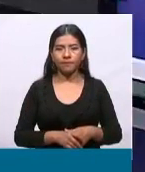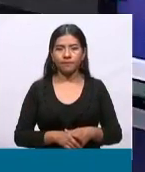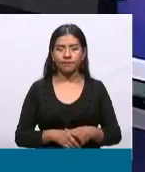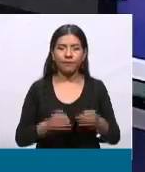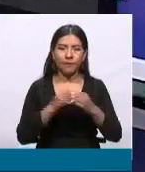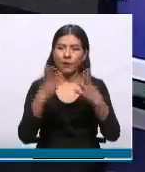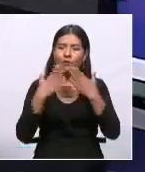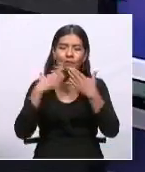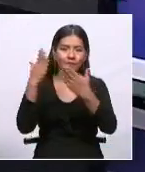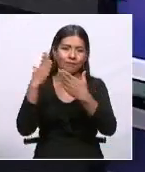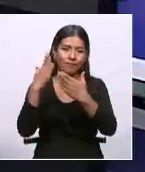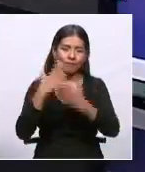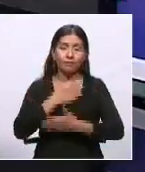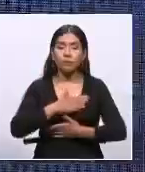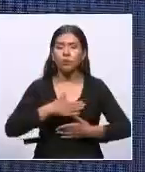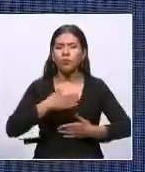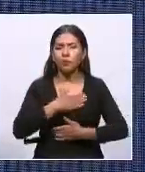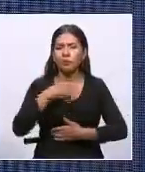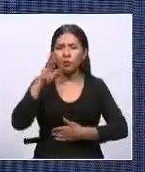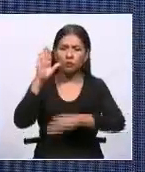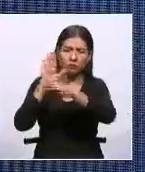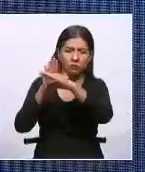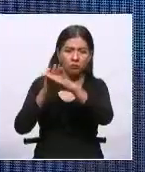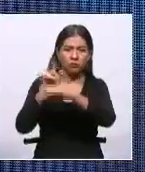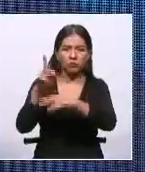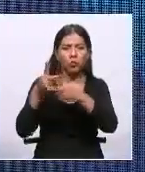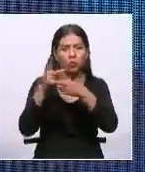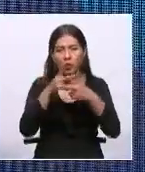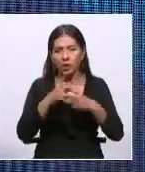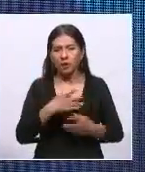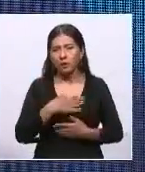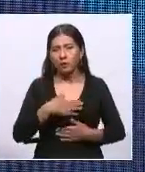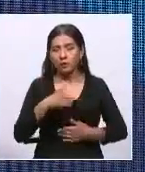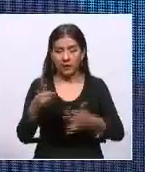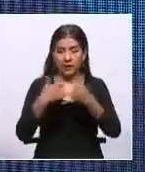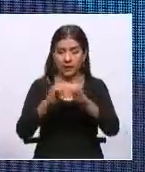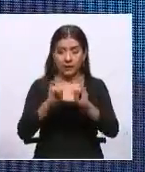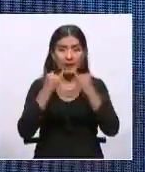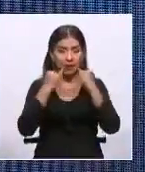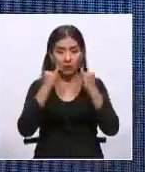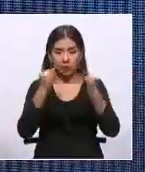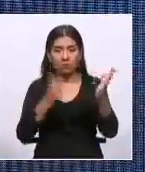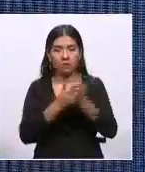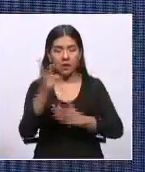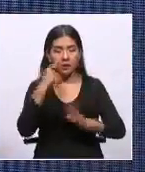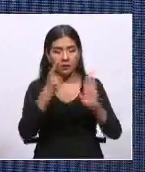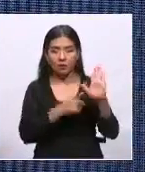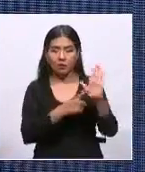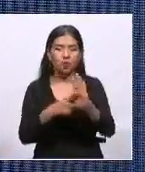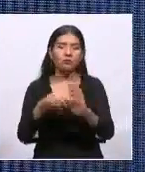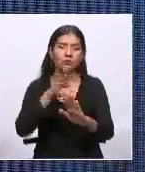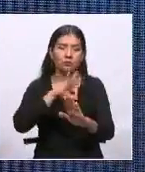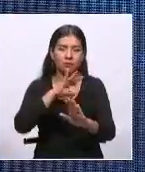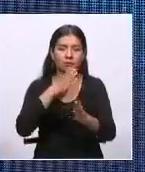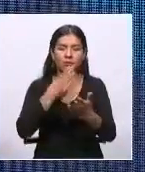Muy bien, Filomeno, por favor, le pedimos sobre todo eso, para seguir informando con la verdad, hay que